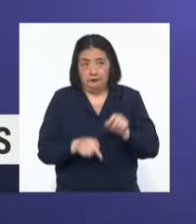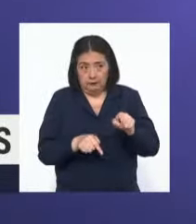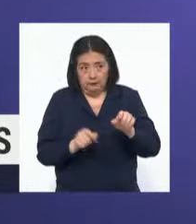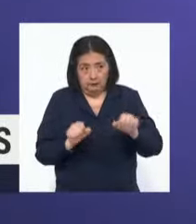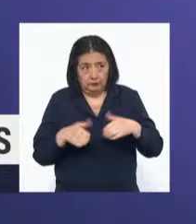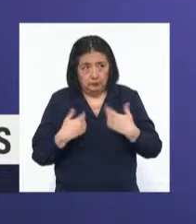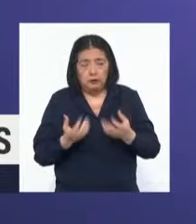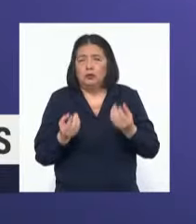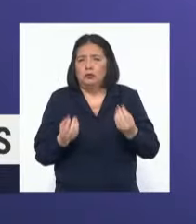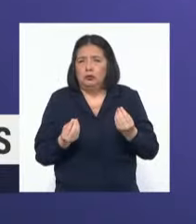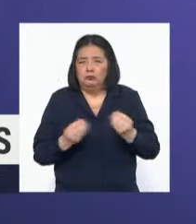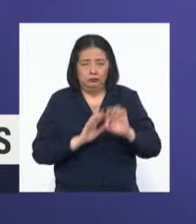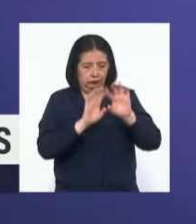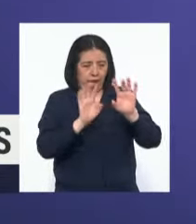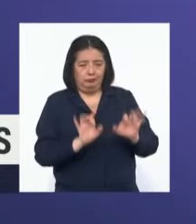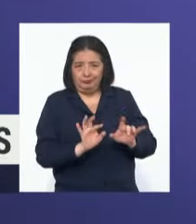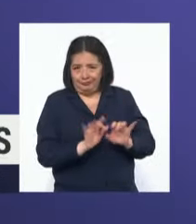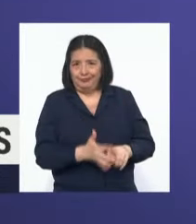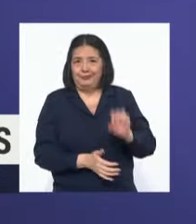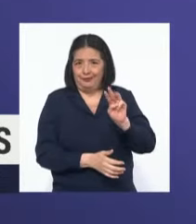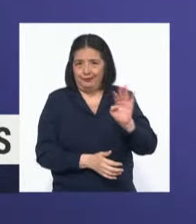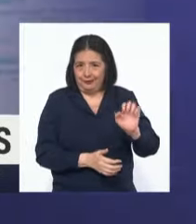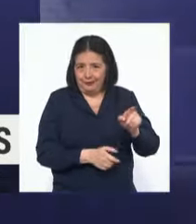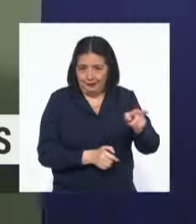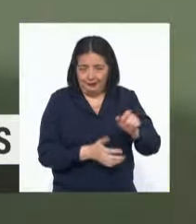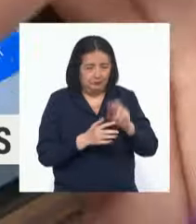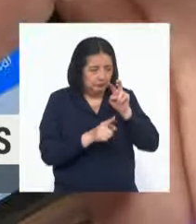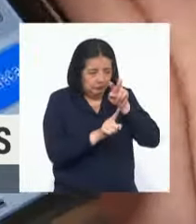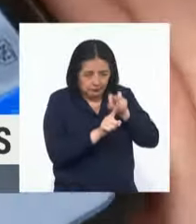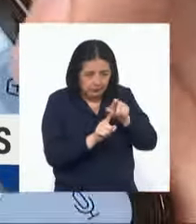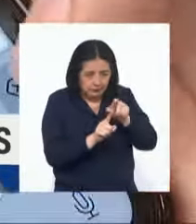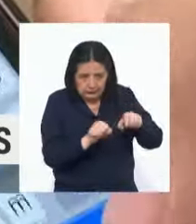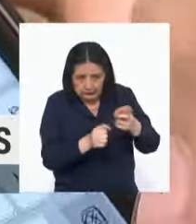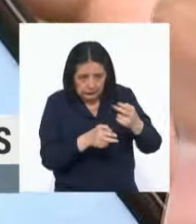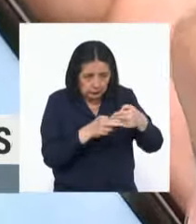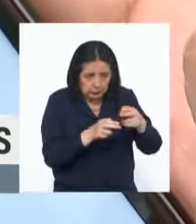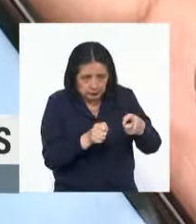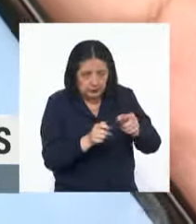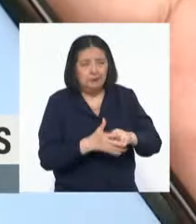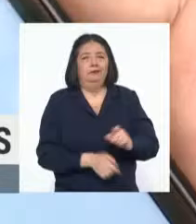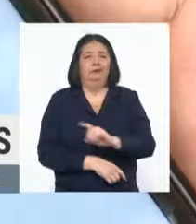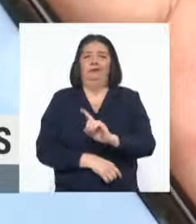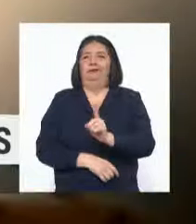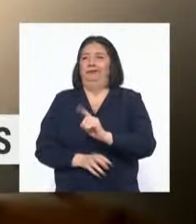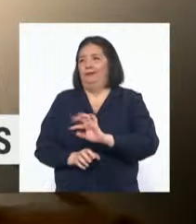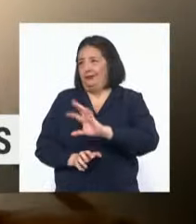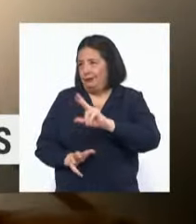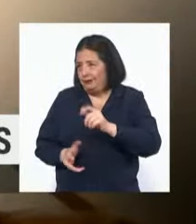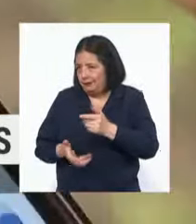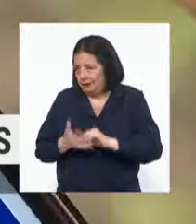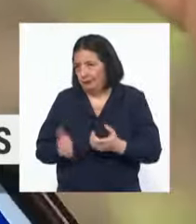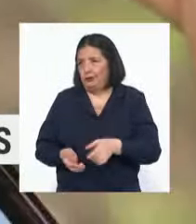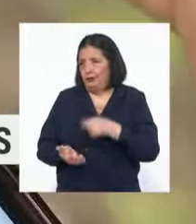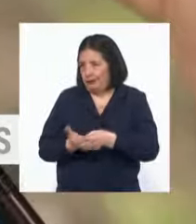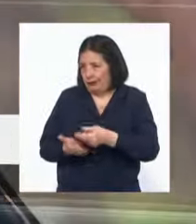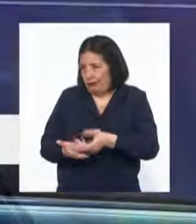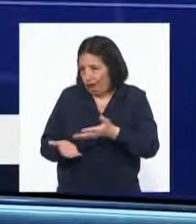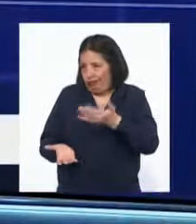puede hacer a través de la página web de la misma entidad. Solo así evitará ser víctima de estafas y cobros